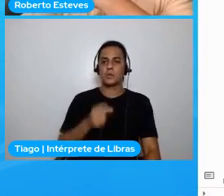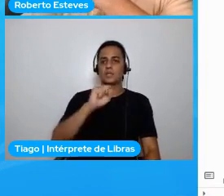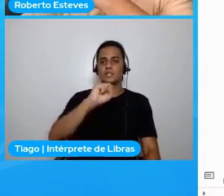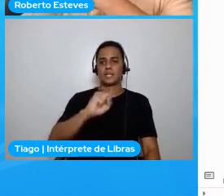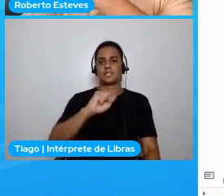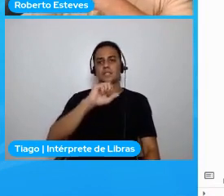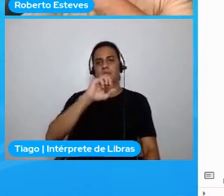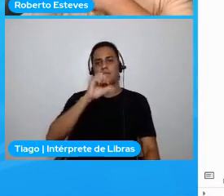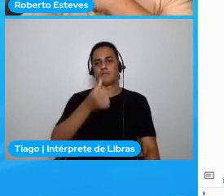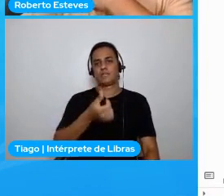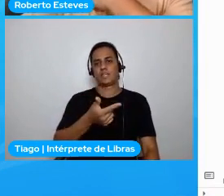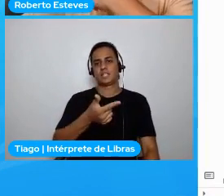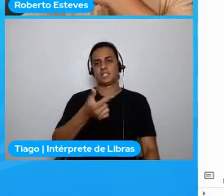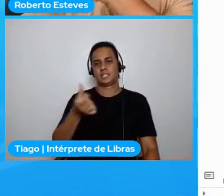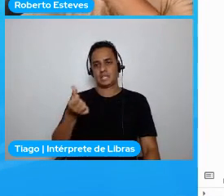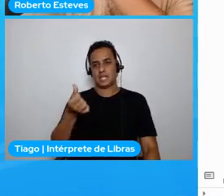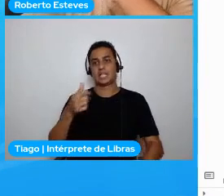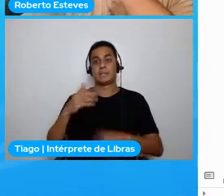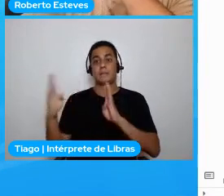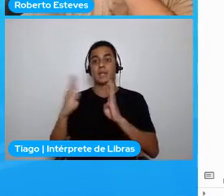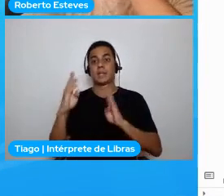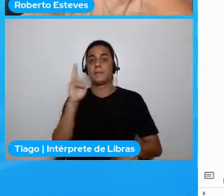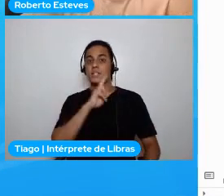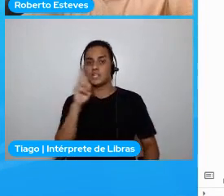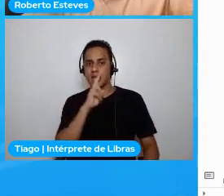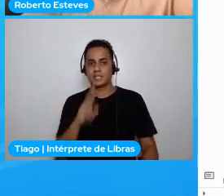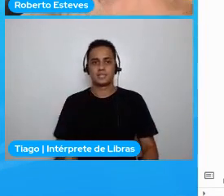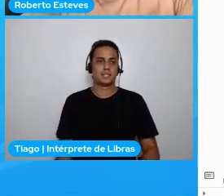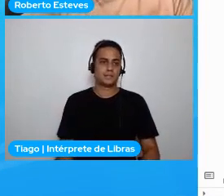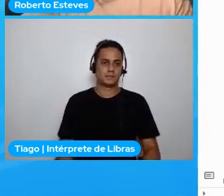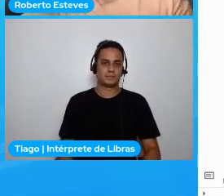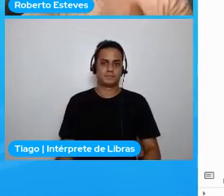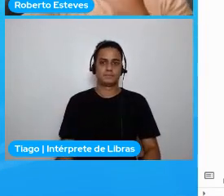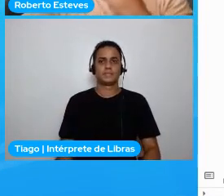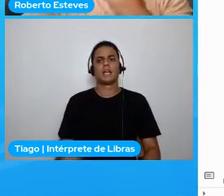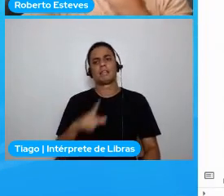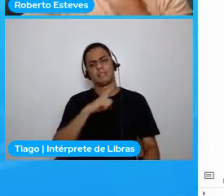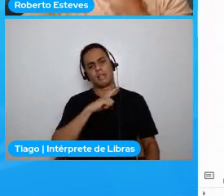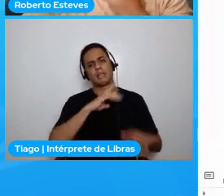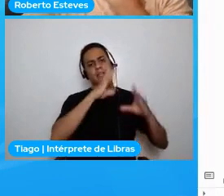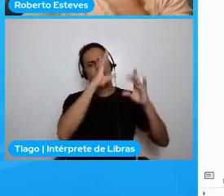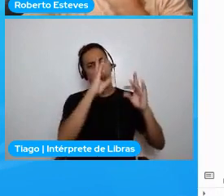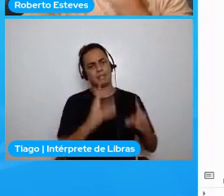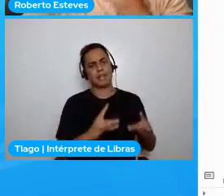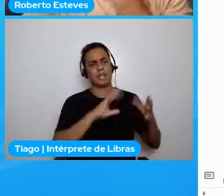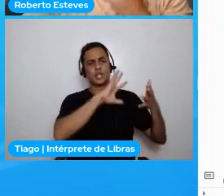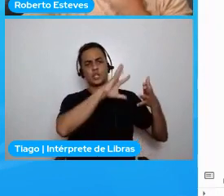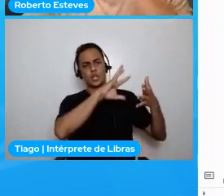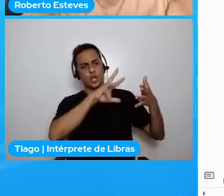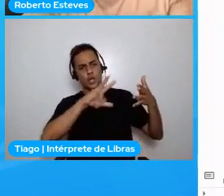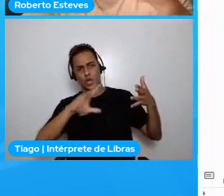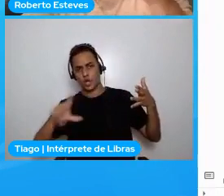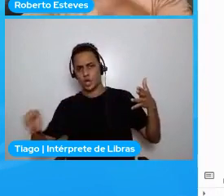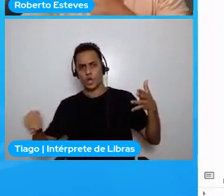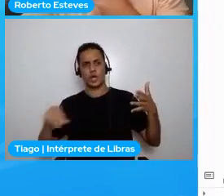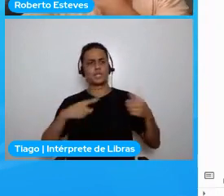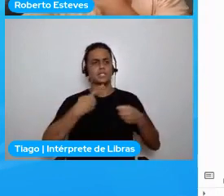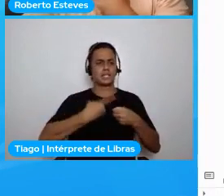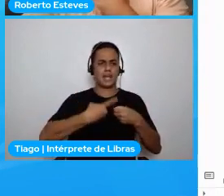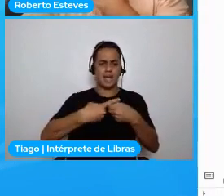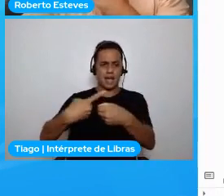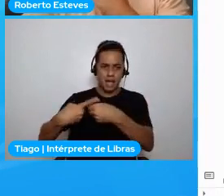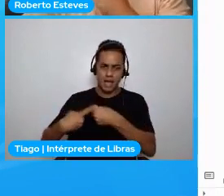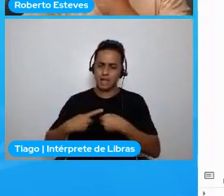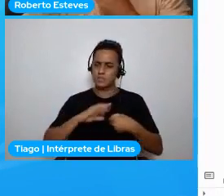$26,866 durante la emergencia. Luego tenemos el detalle de todos los cantones, provincias,